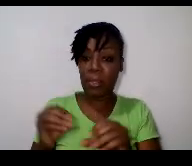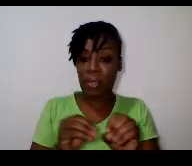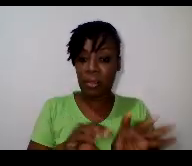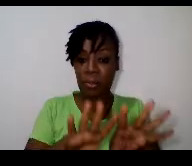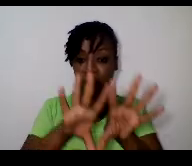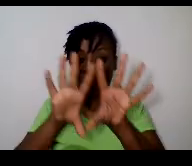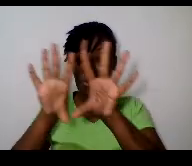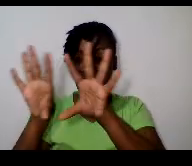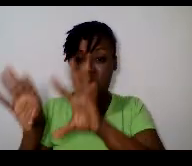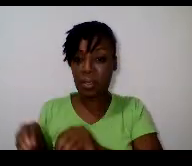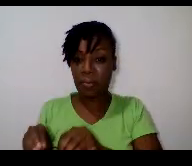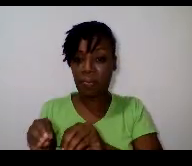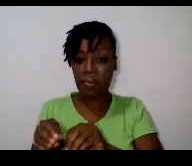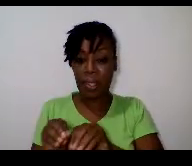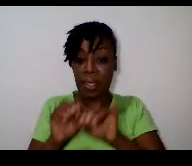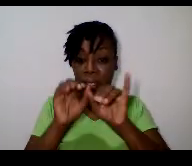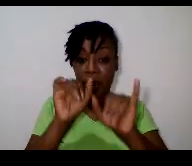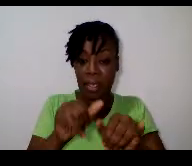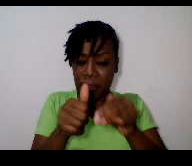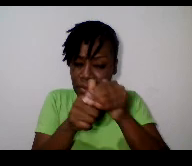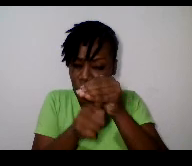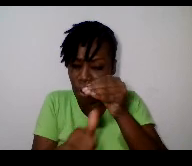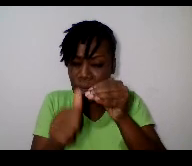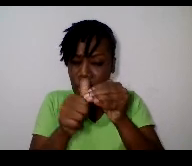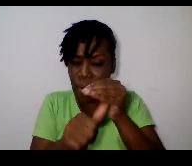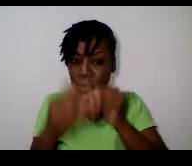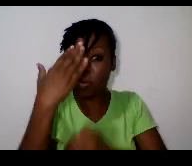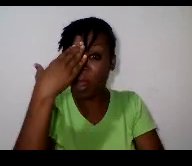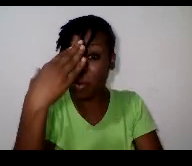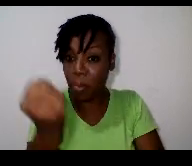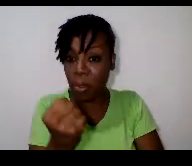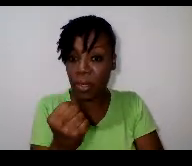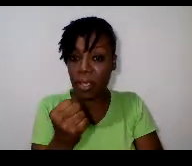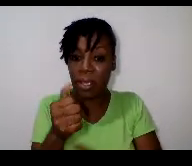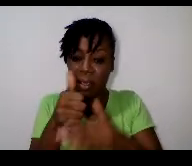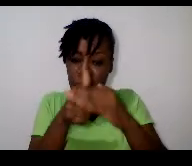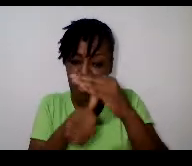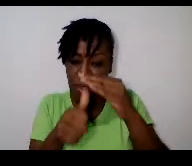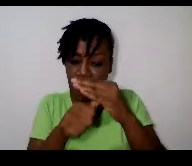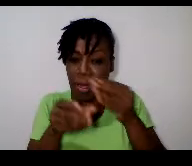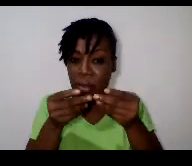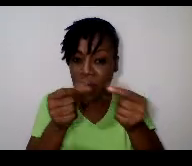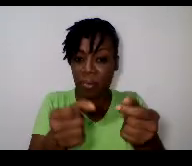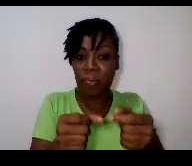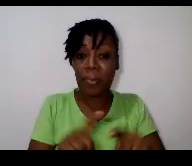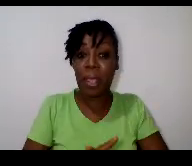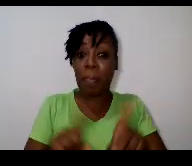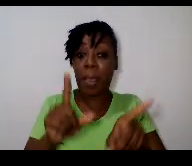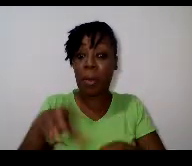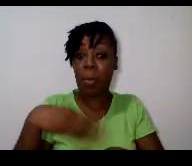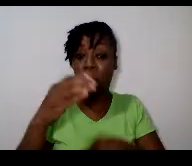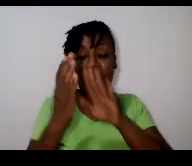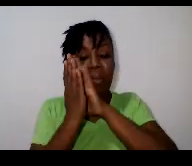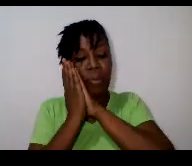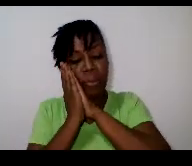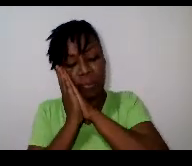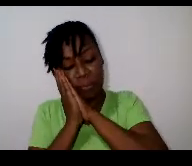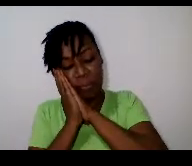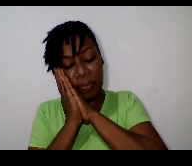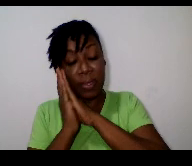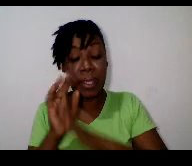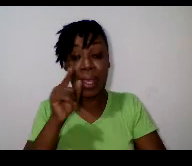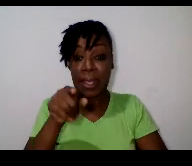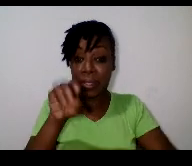morada y la almacena y es como la memoria que tenemos rápida. Pero cuando dormimos, esa